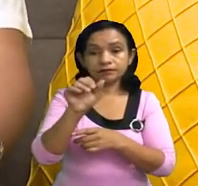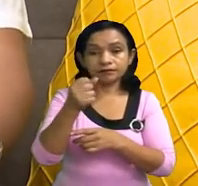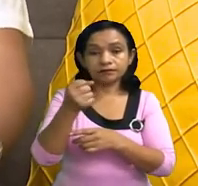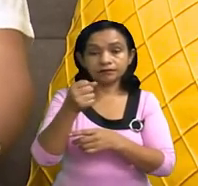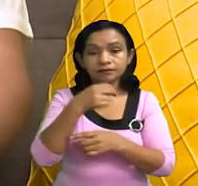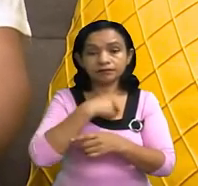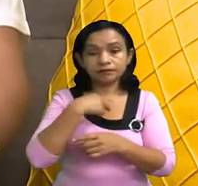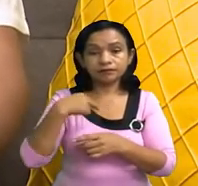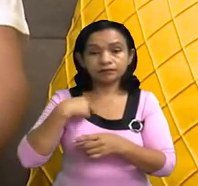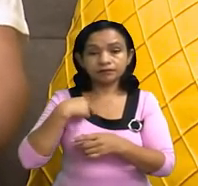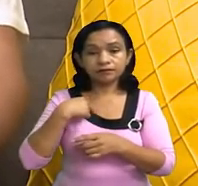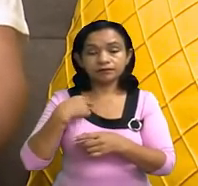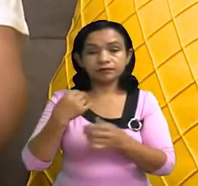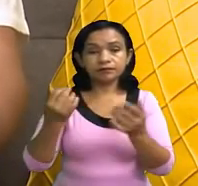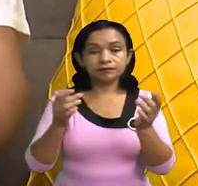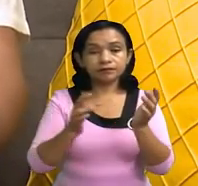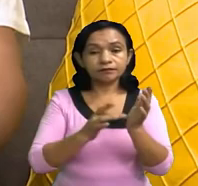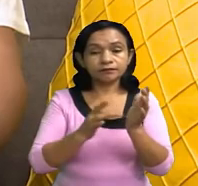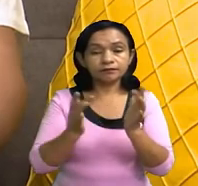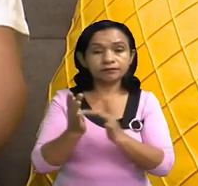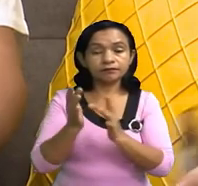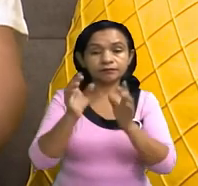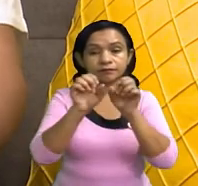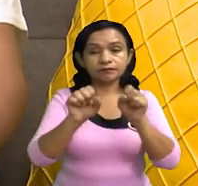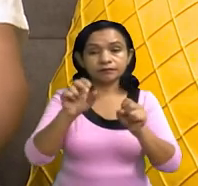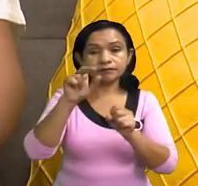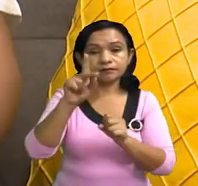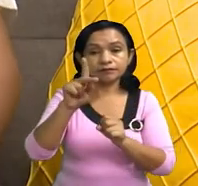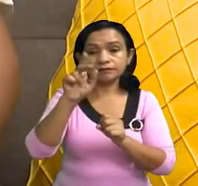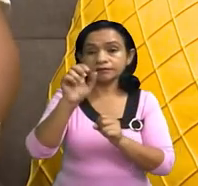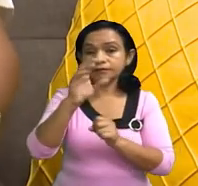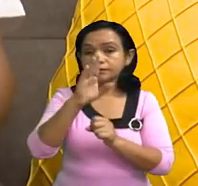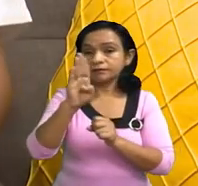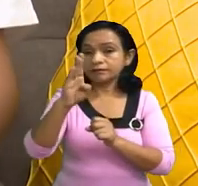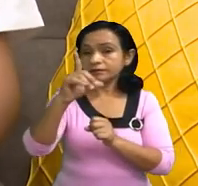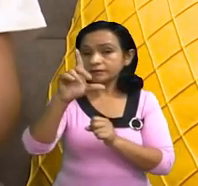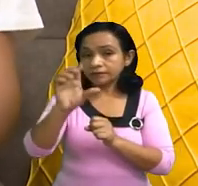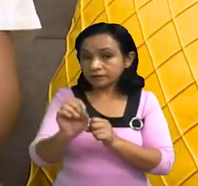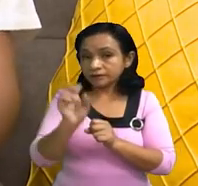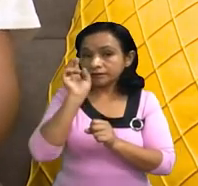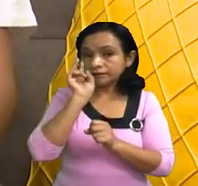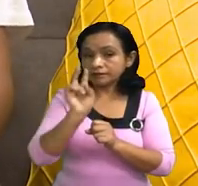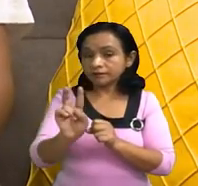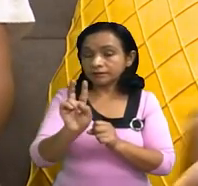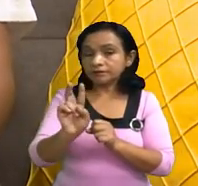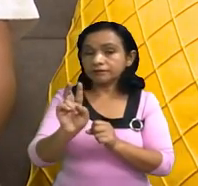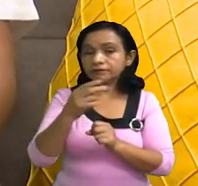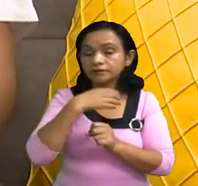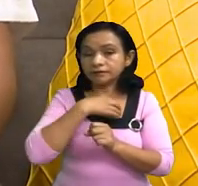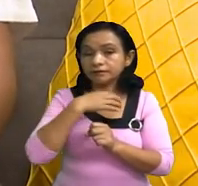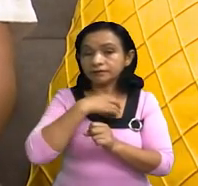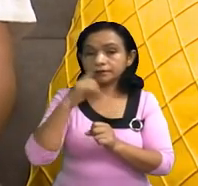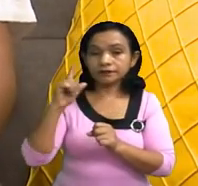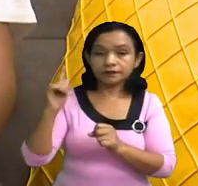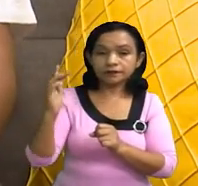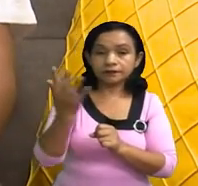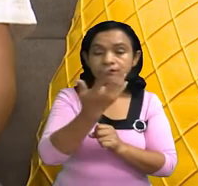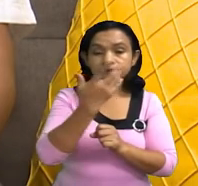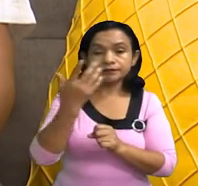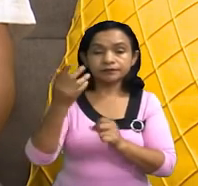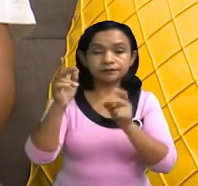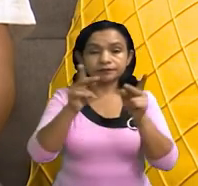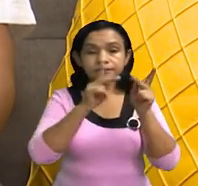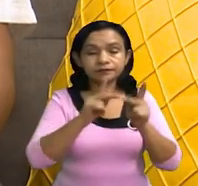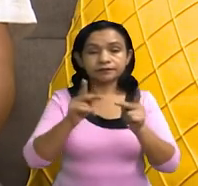que ha sido la comunidad cristiana San Pablo Apóstol, a la cual hemos visto, pero que encarna en sí misma todo ese sentir de la